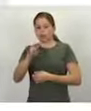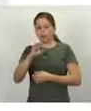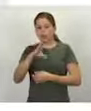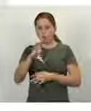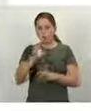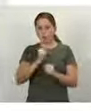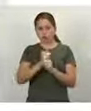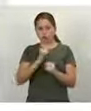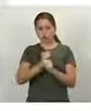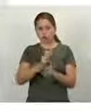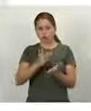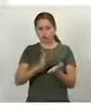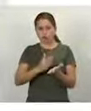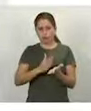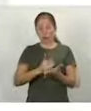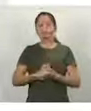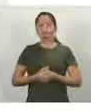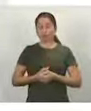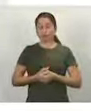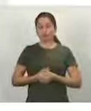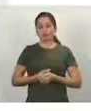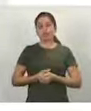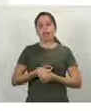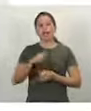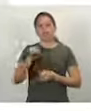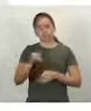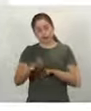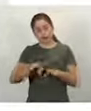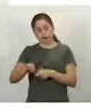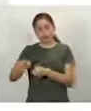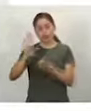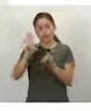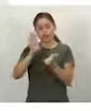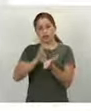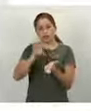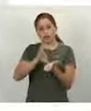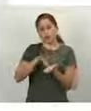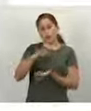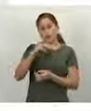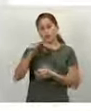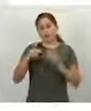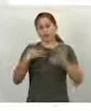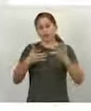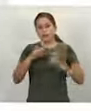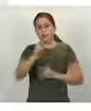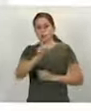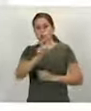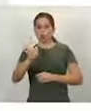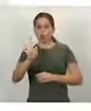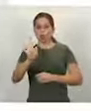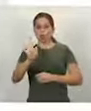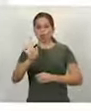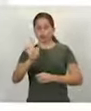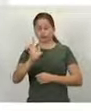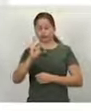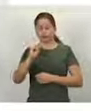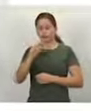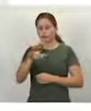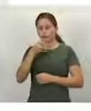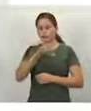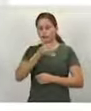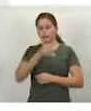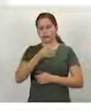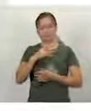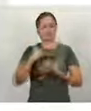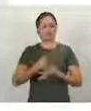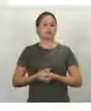su cuaderno de trabajo. Y del libro de texto, las actividades 1 y 2, decirles como